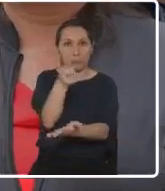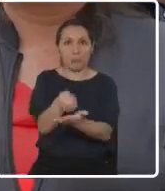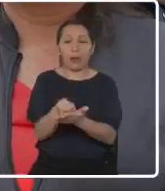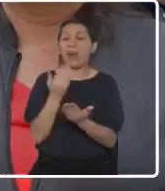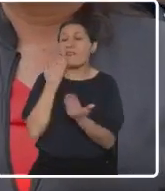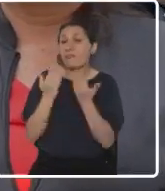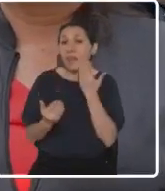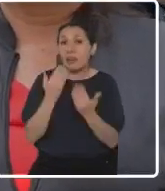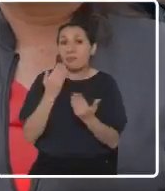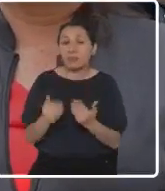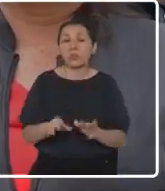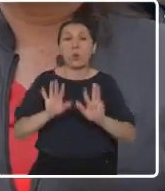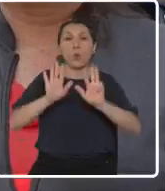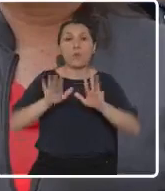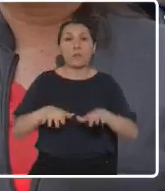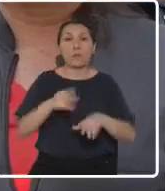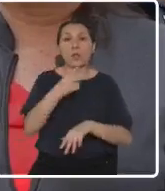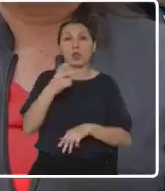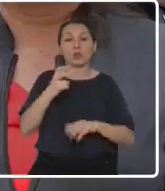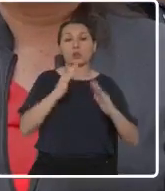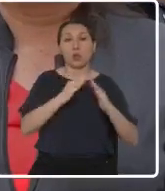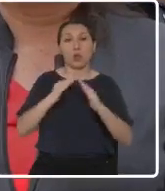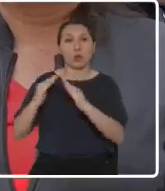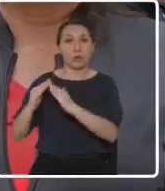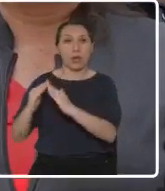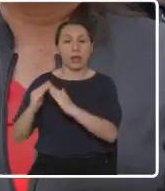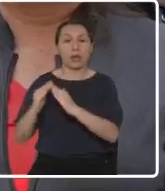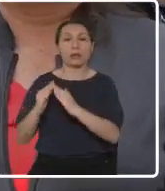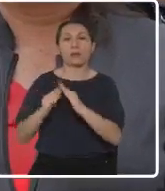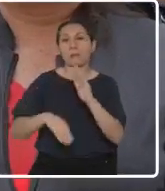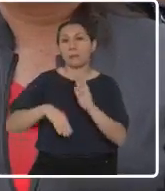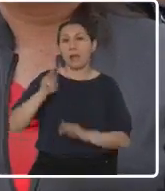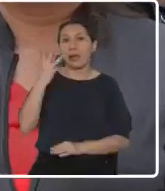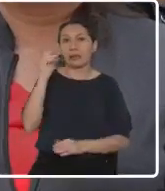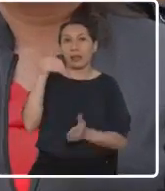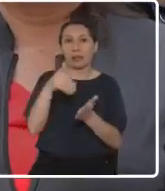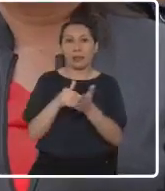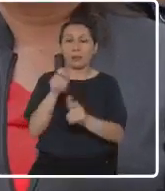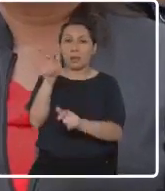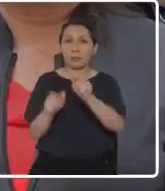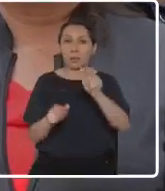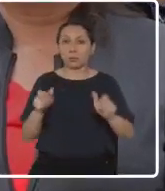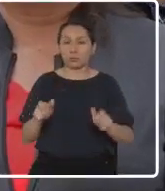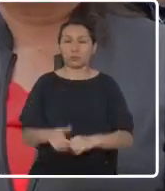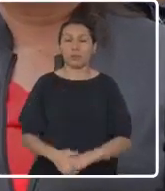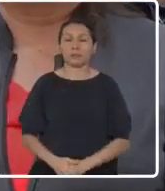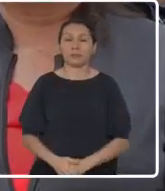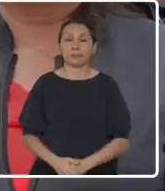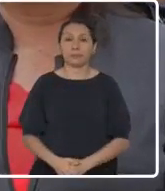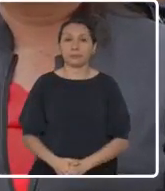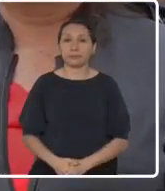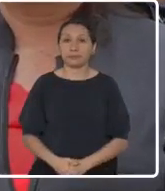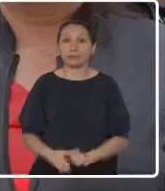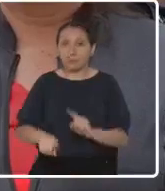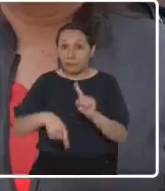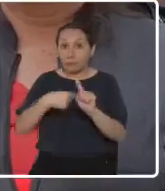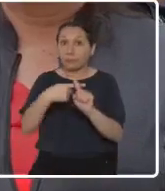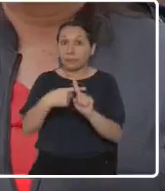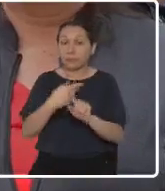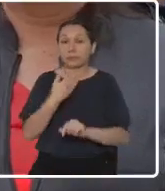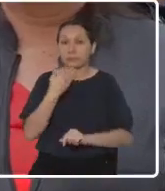beneficiar a 9.200 hogares, lo que son más de 30.000 personas.